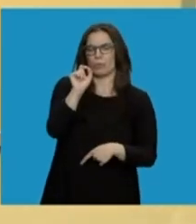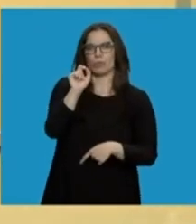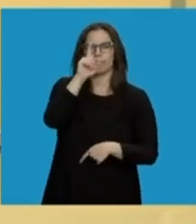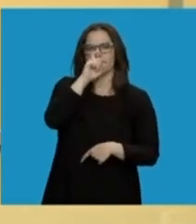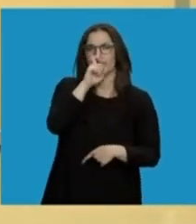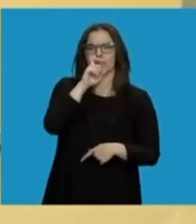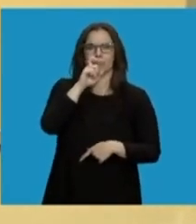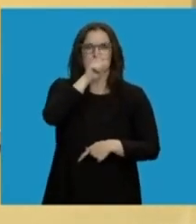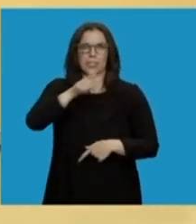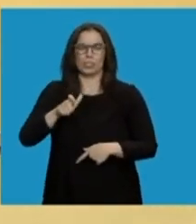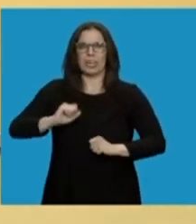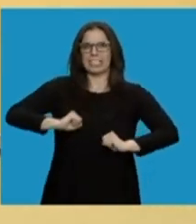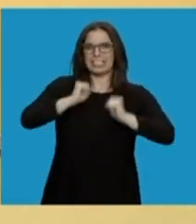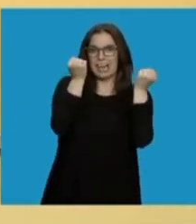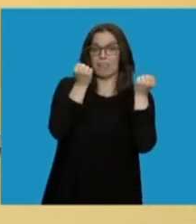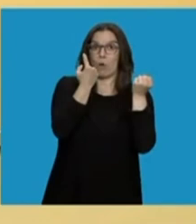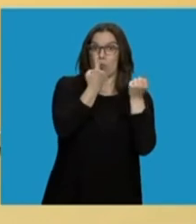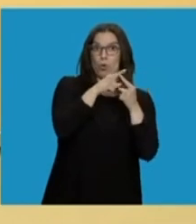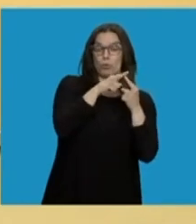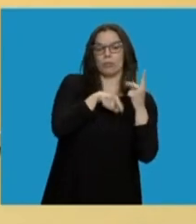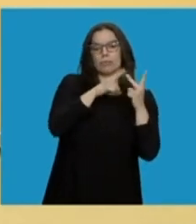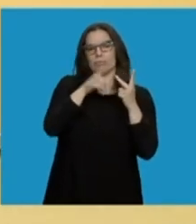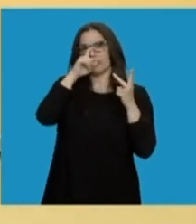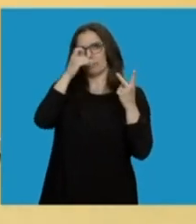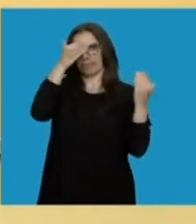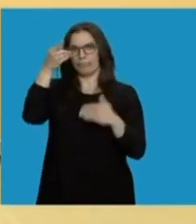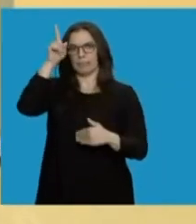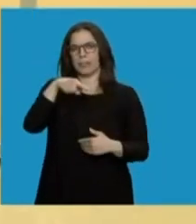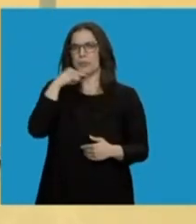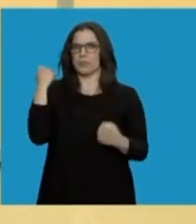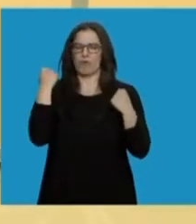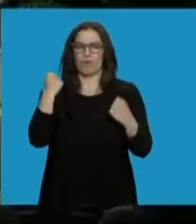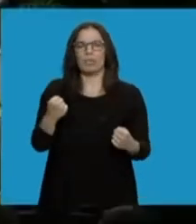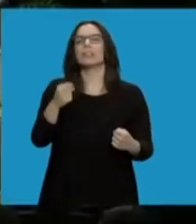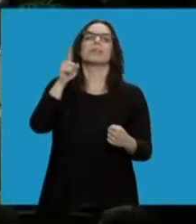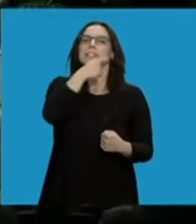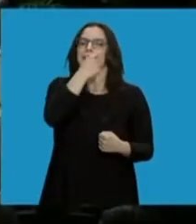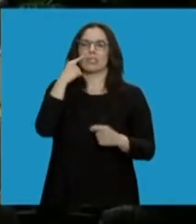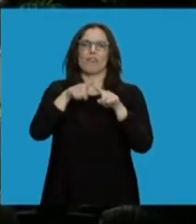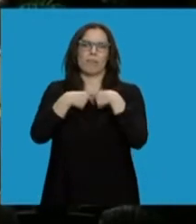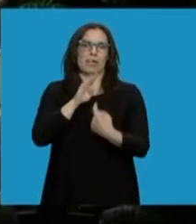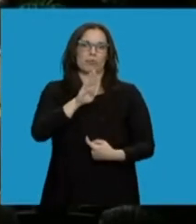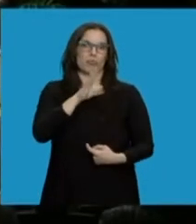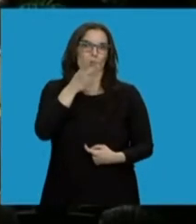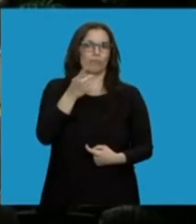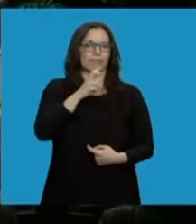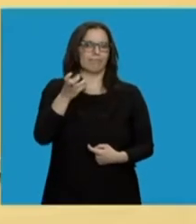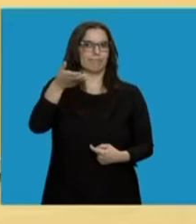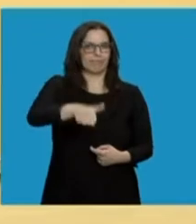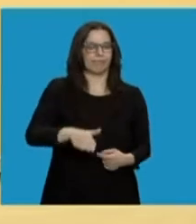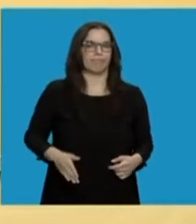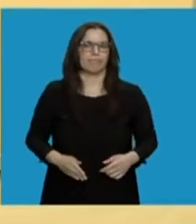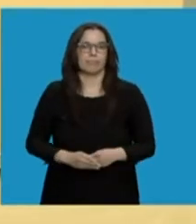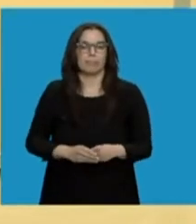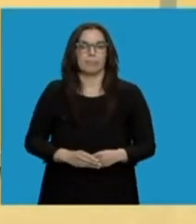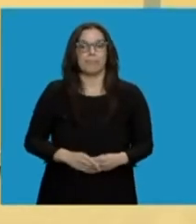recuerdo del ciclista superviviente y, por otro lado, el recuerdo también, el dolor y el testimonio de la familia que perdía al ciclista. Es